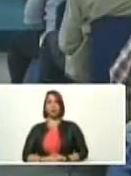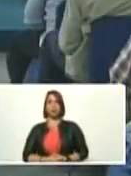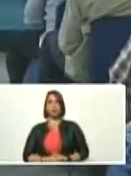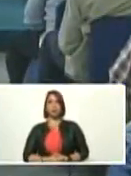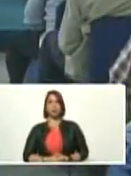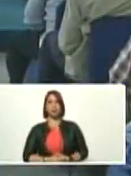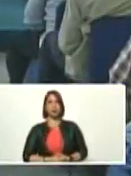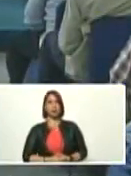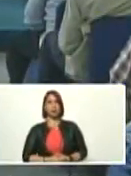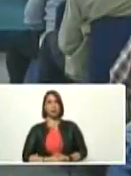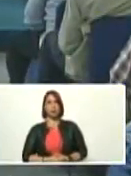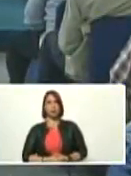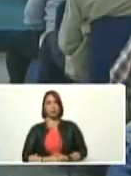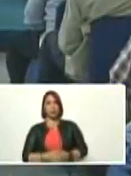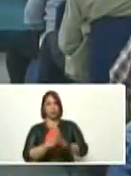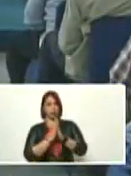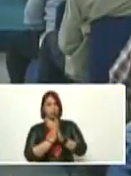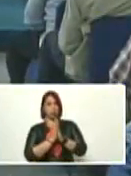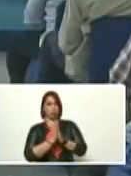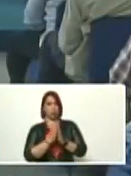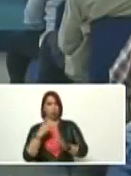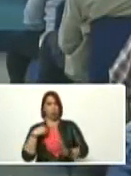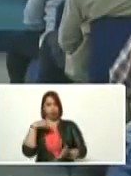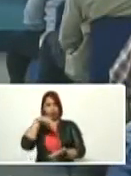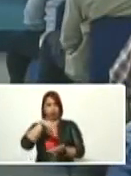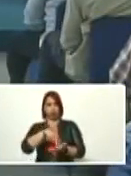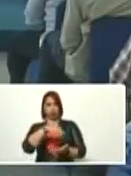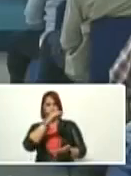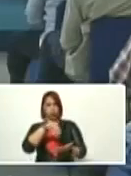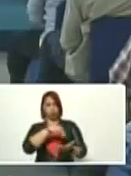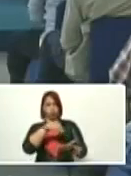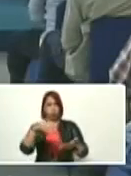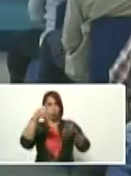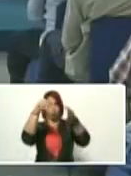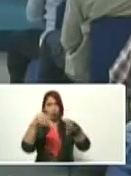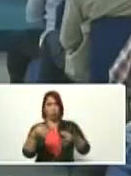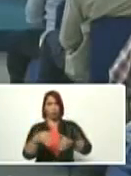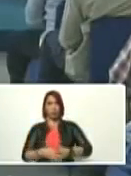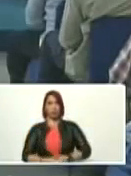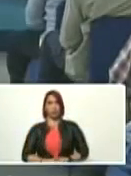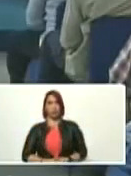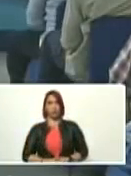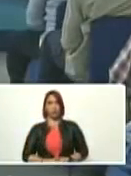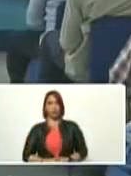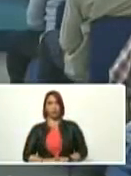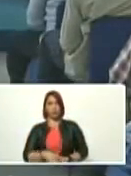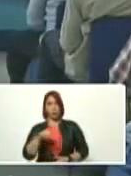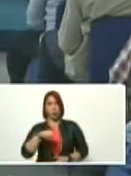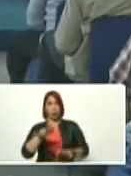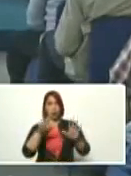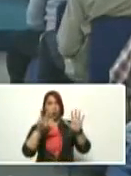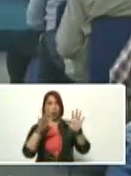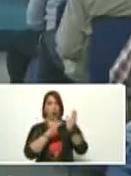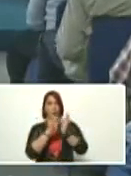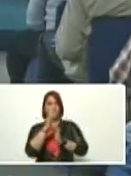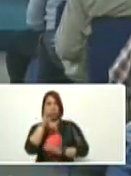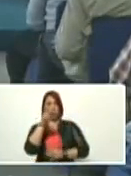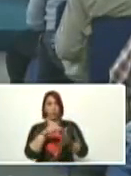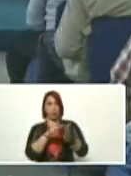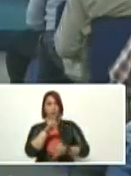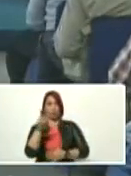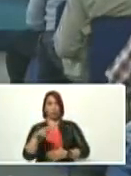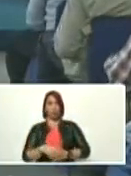Bueno, me paro en un segundo para bautizar oficialmente hoy, 8 de abril del